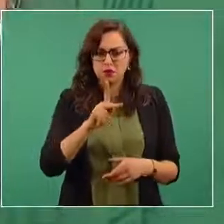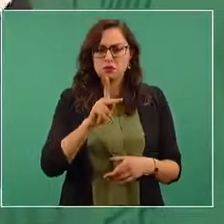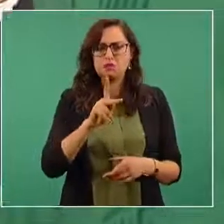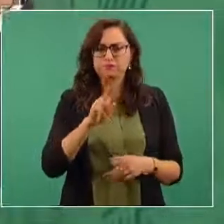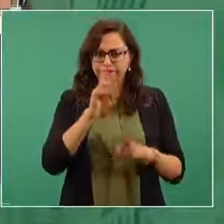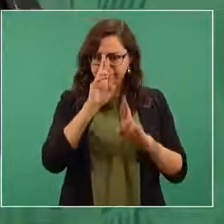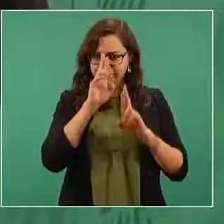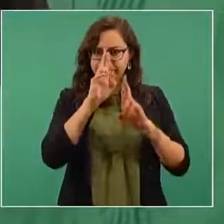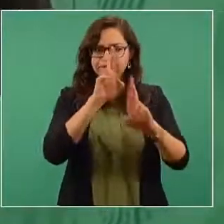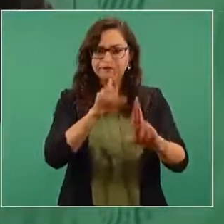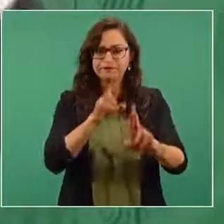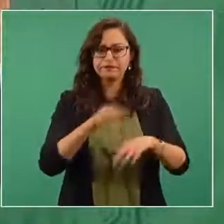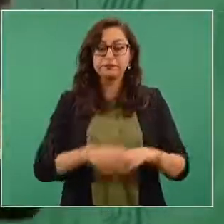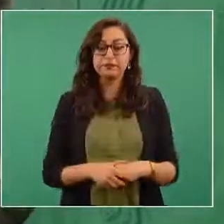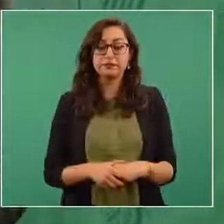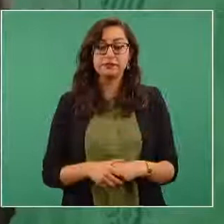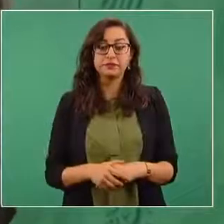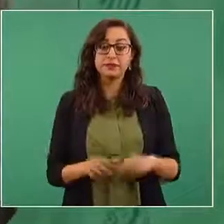pero arriba